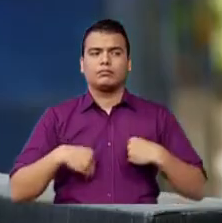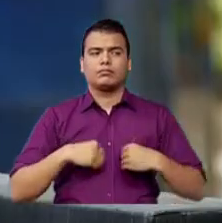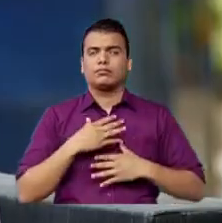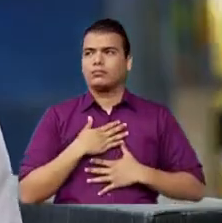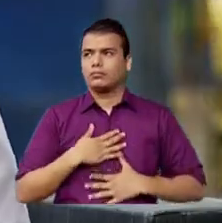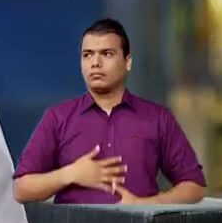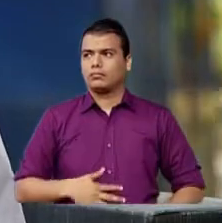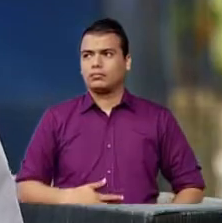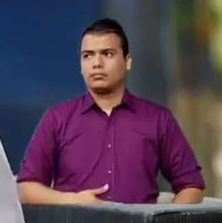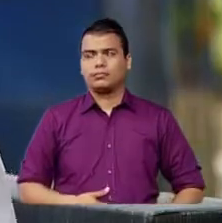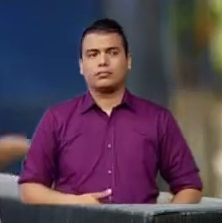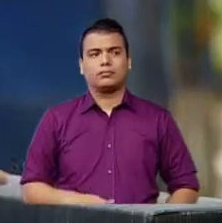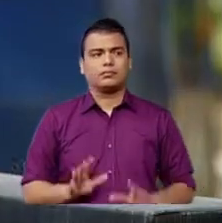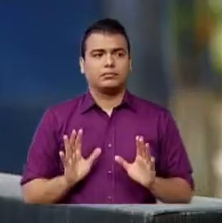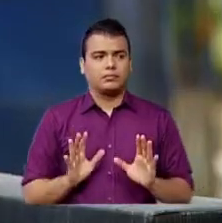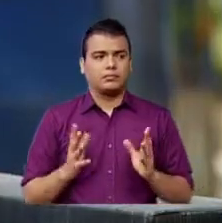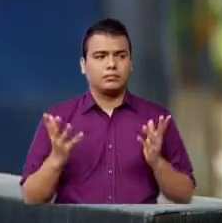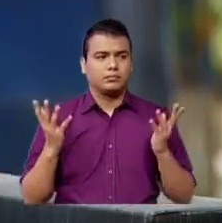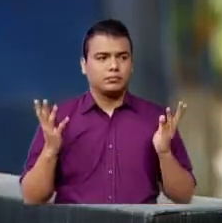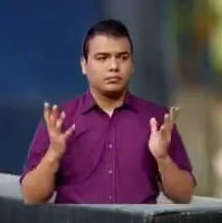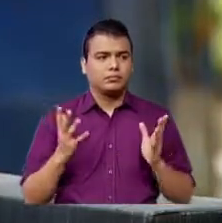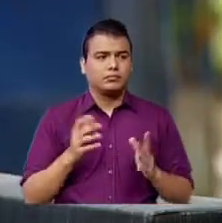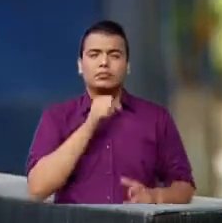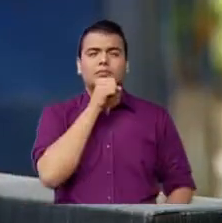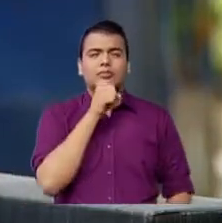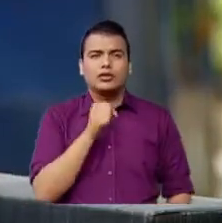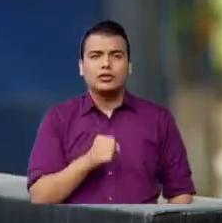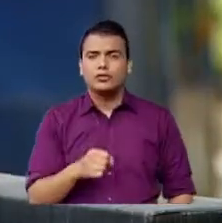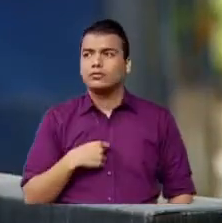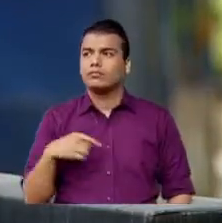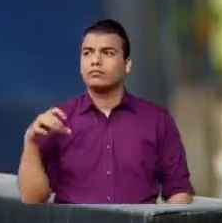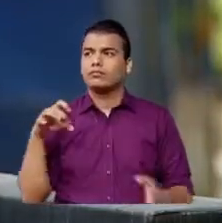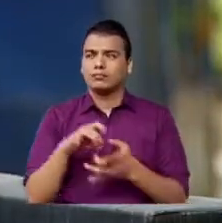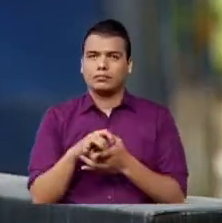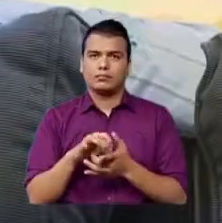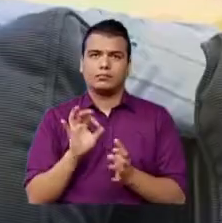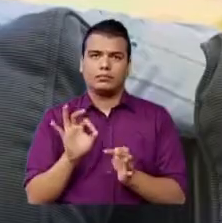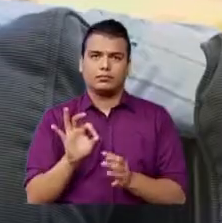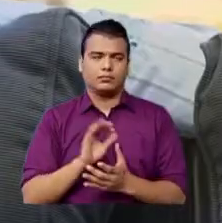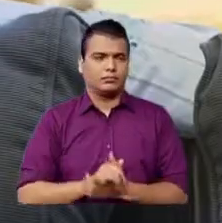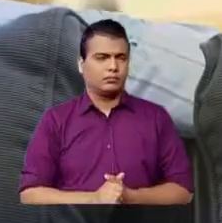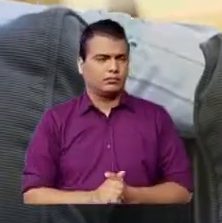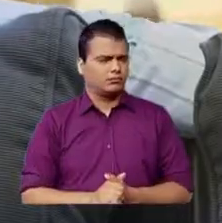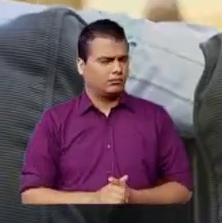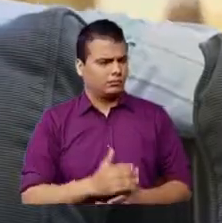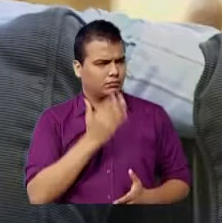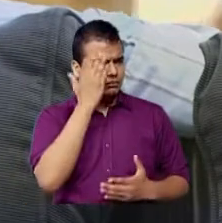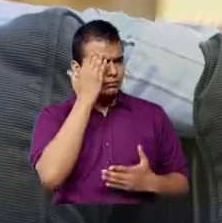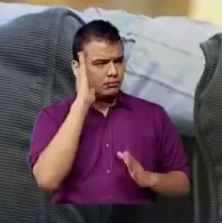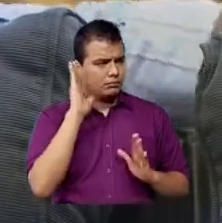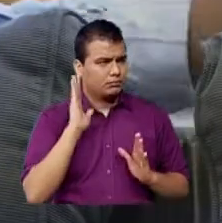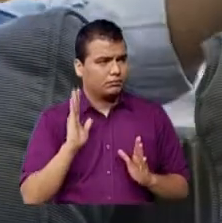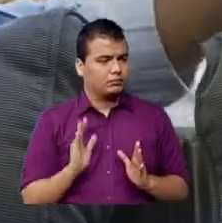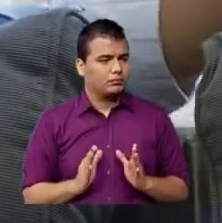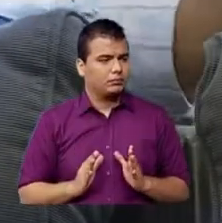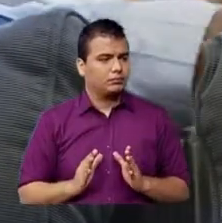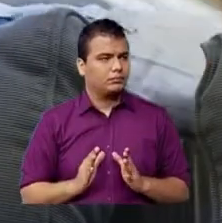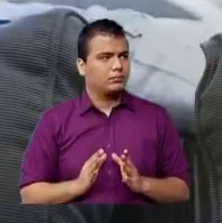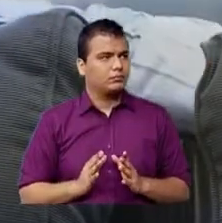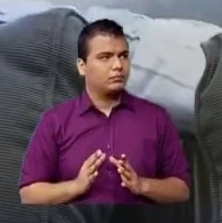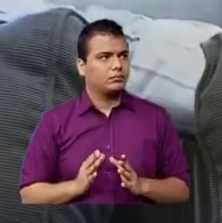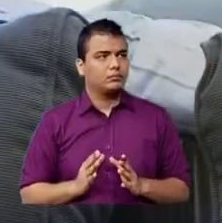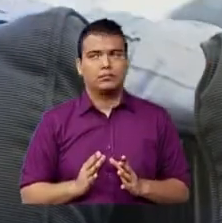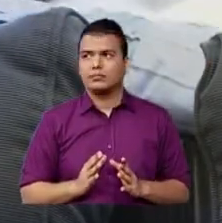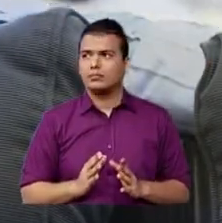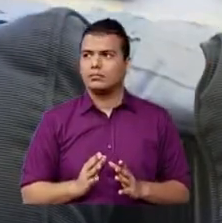precisamente por eso la fatiga crónica y el envejecimiento prematuro están de la mano. Venga, doctora, yo no había escuchado mucho de pronto esa